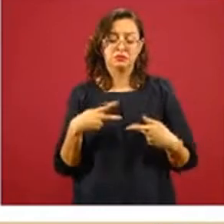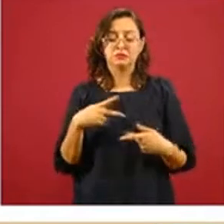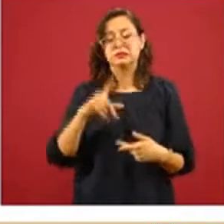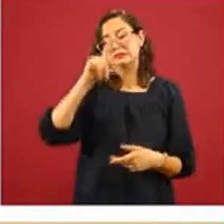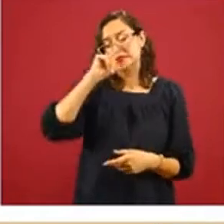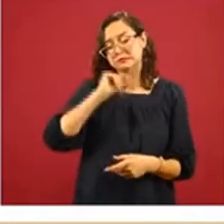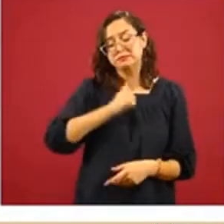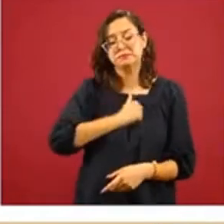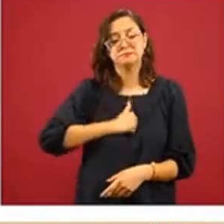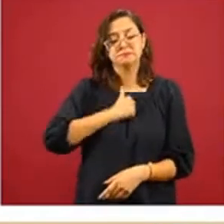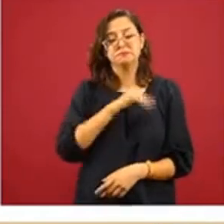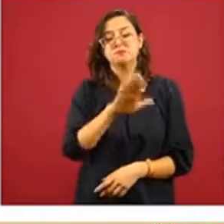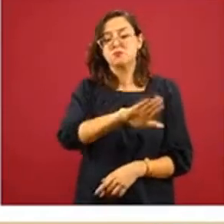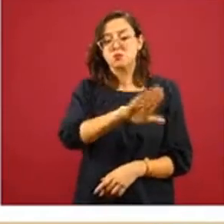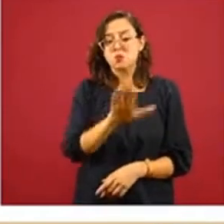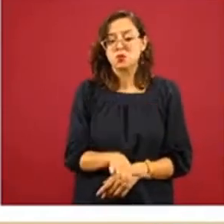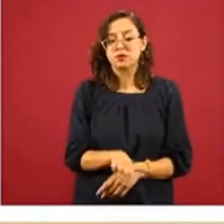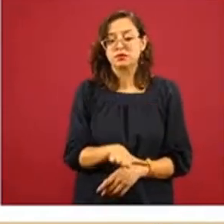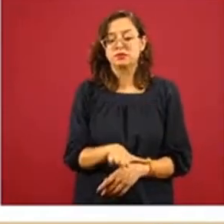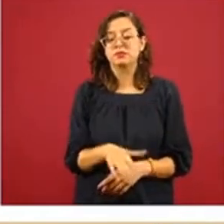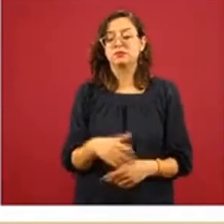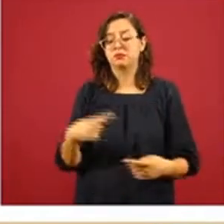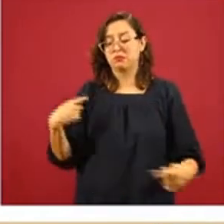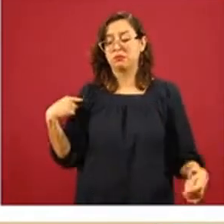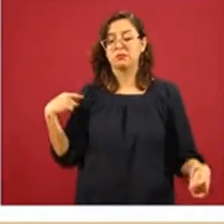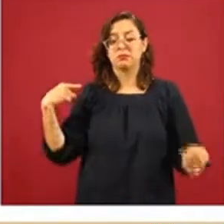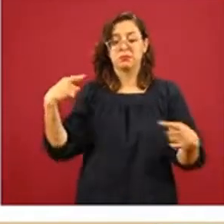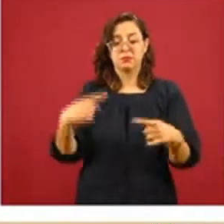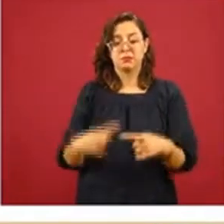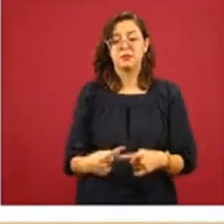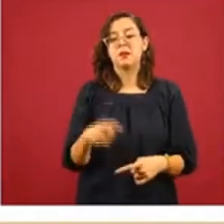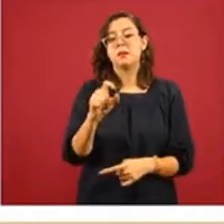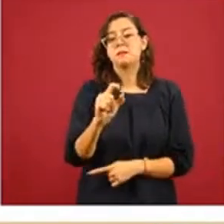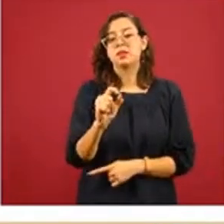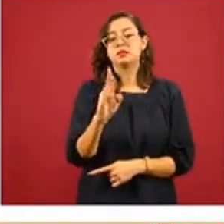perdido la vida a consecuencia de la enfermedad. Para el día de hoy han sido